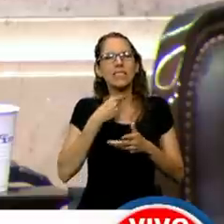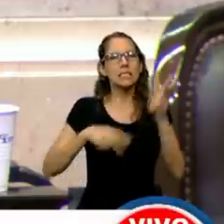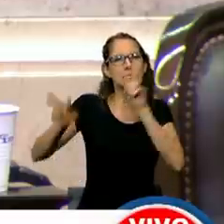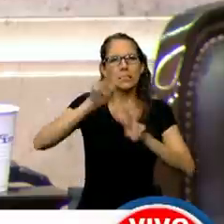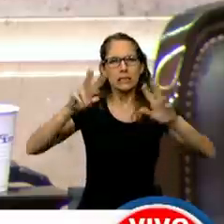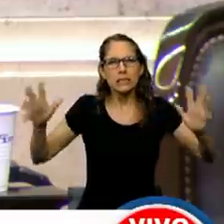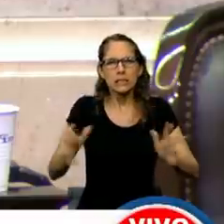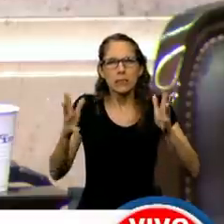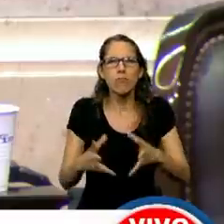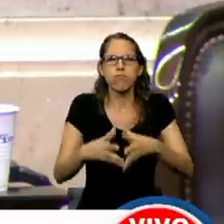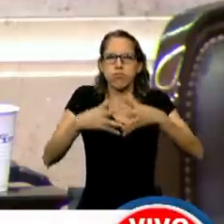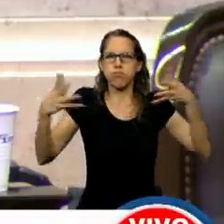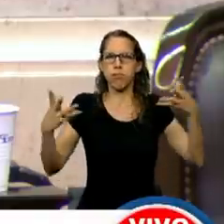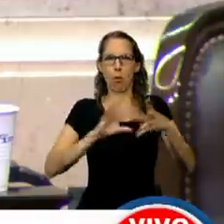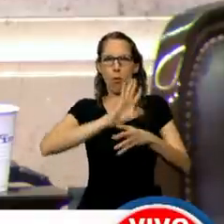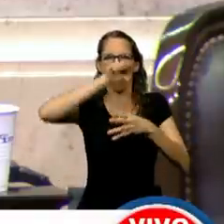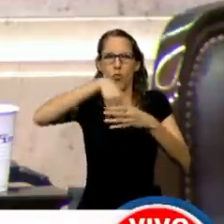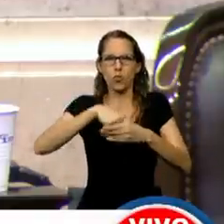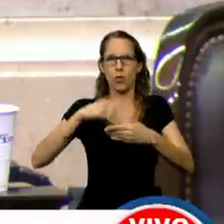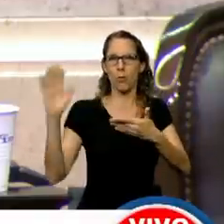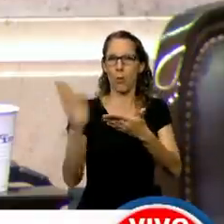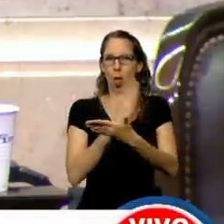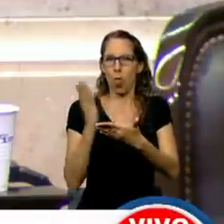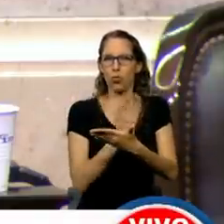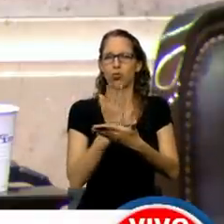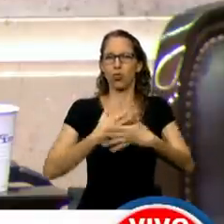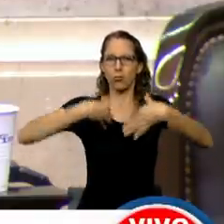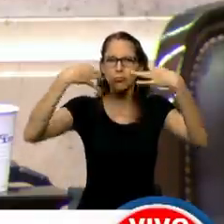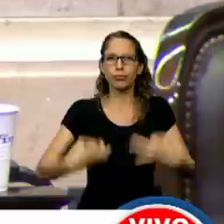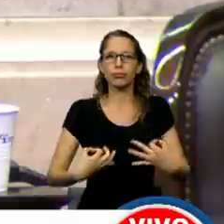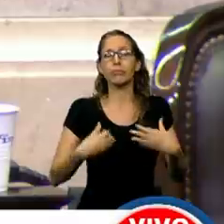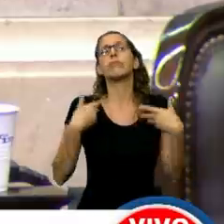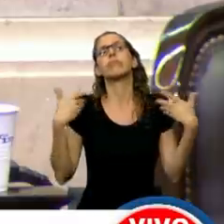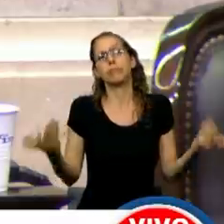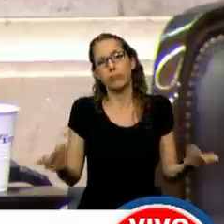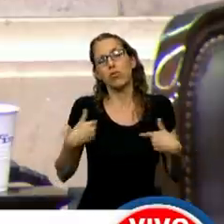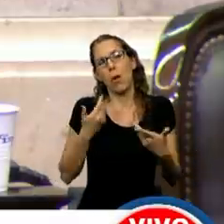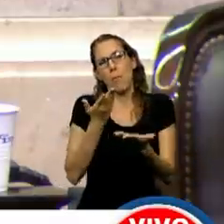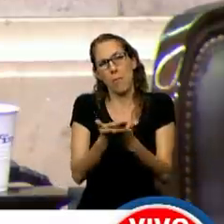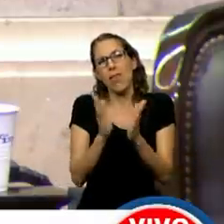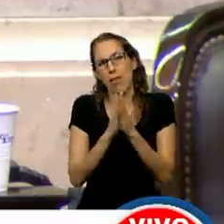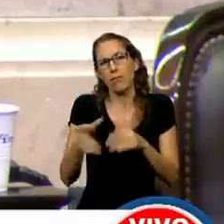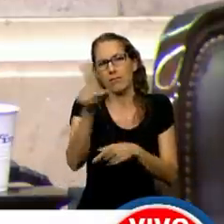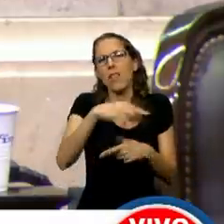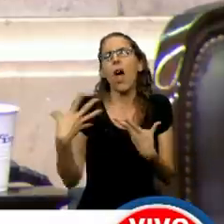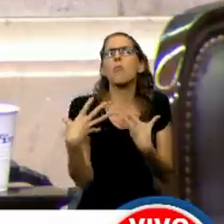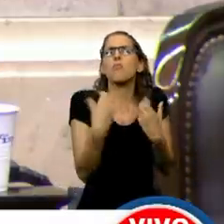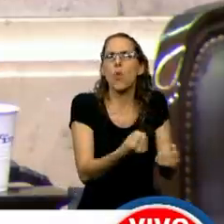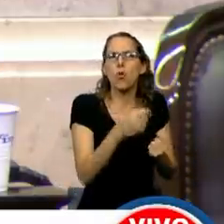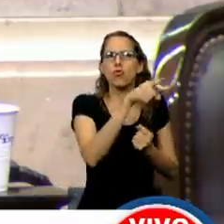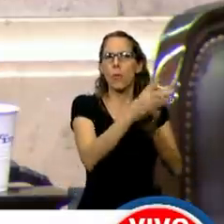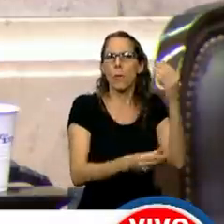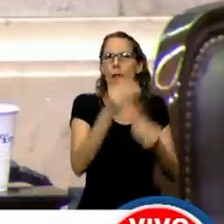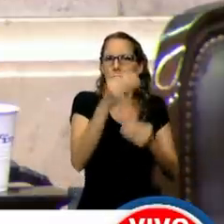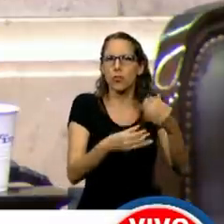más inclusión más producción y desde este lugar le pido a que todos que acompañen este presupuesto